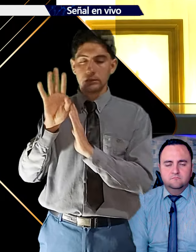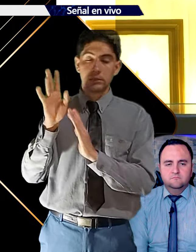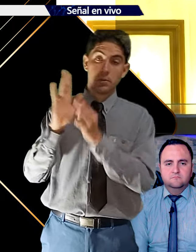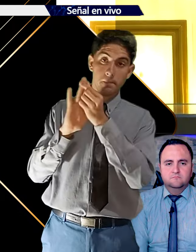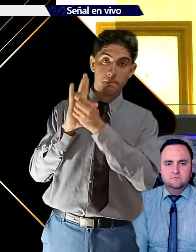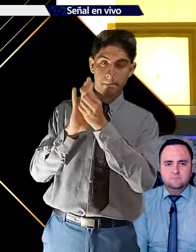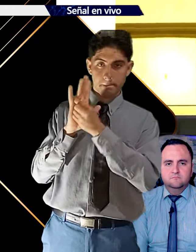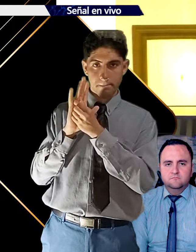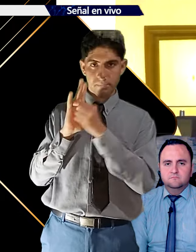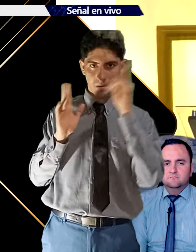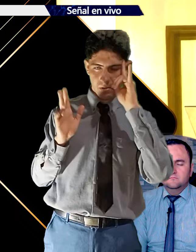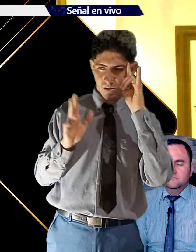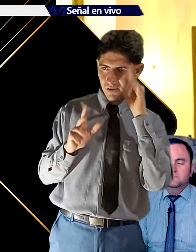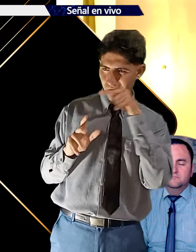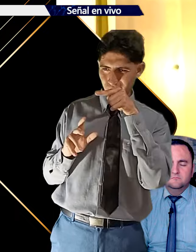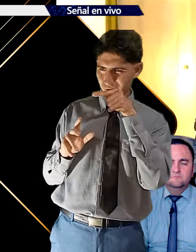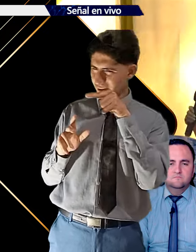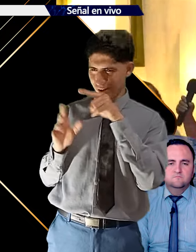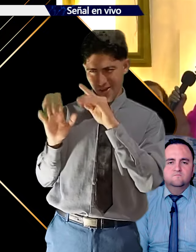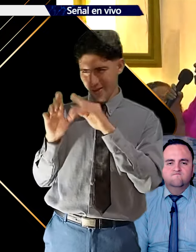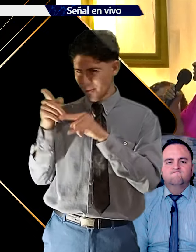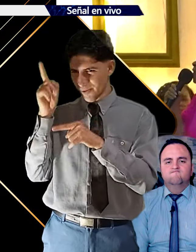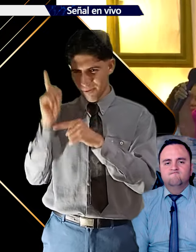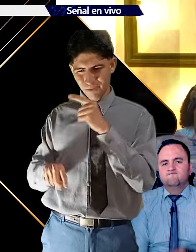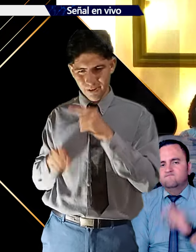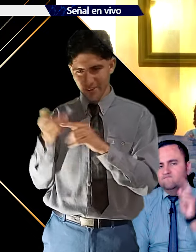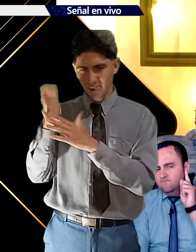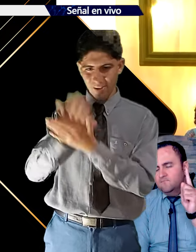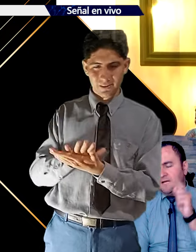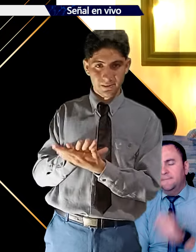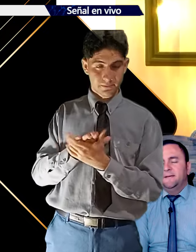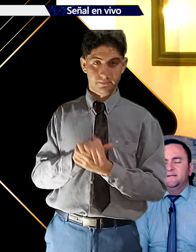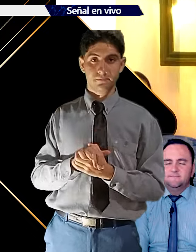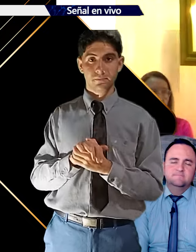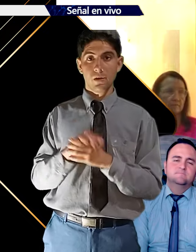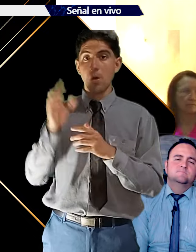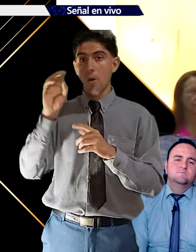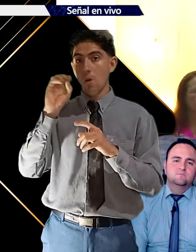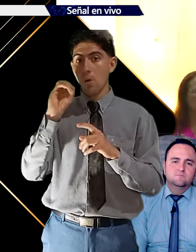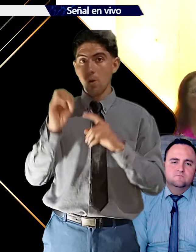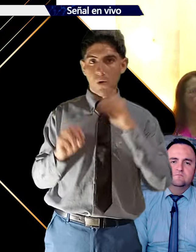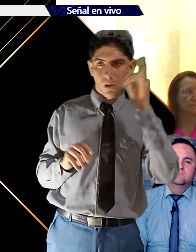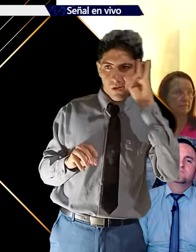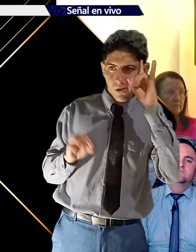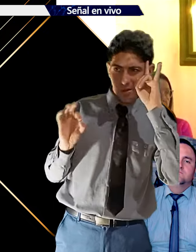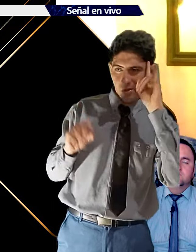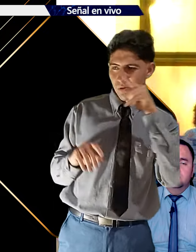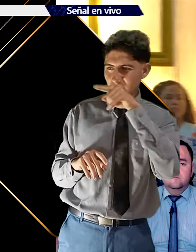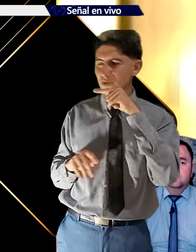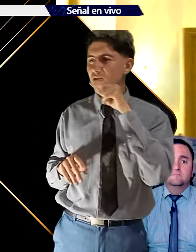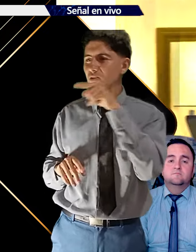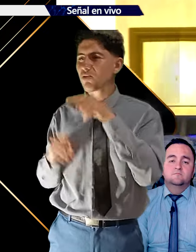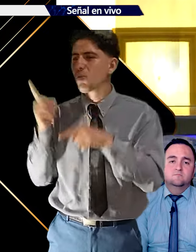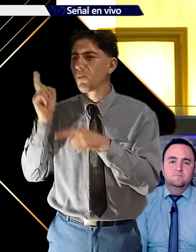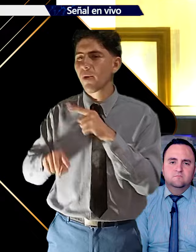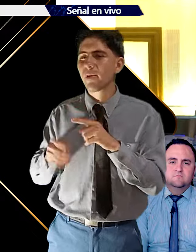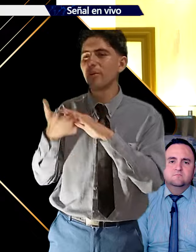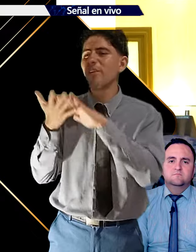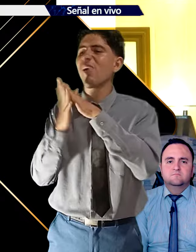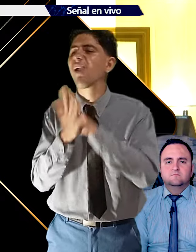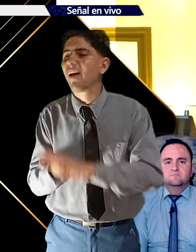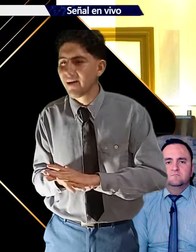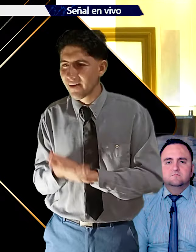consagrarte, crecer, avanzar, y has llegado hasta un punto en tu matrimonio que el diablo te dice: ya no puedes, retrocede, joven, señorita. El enemigo te ha dicho: